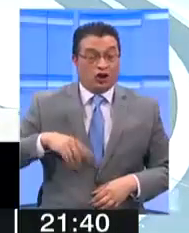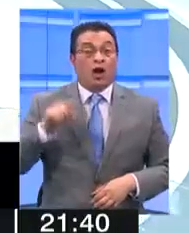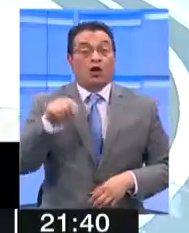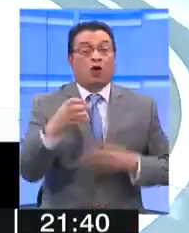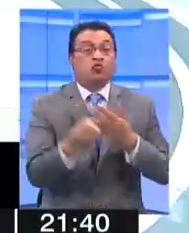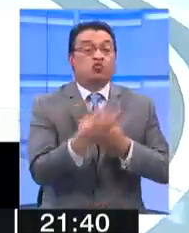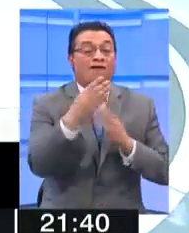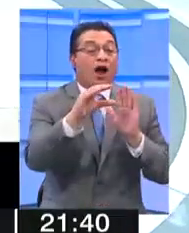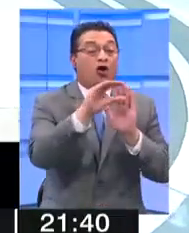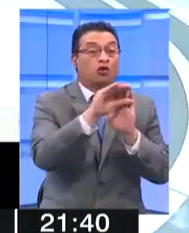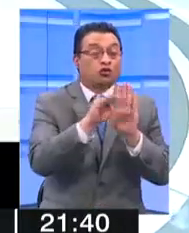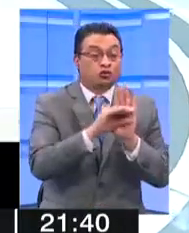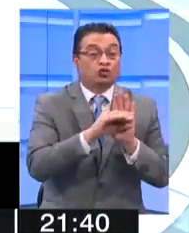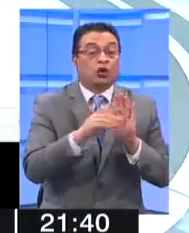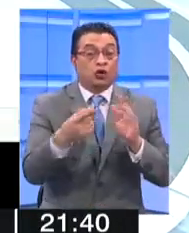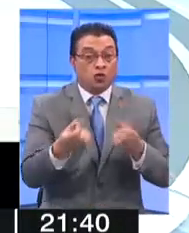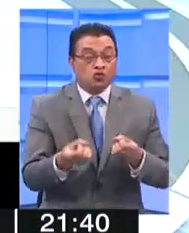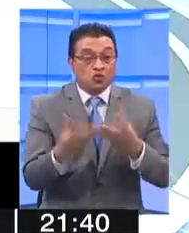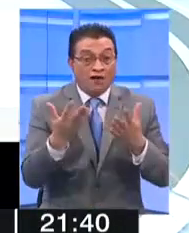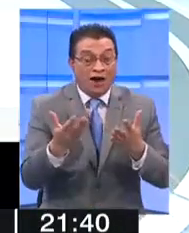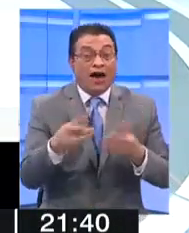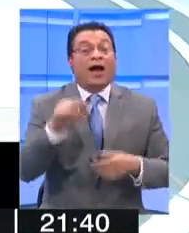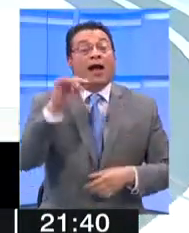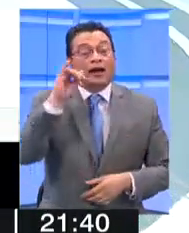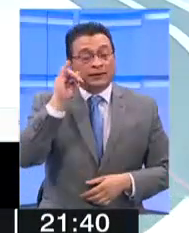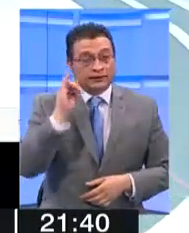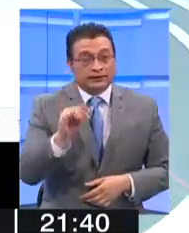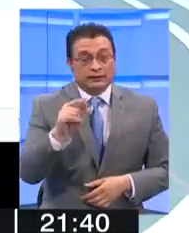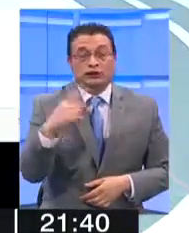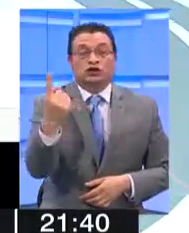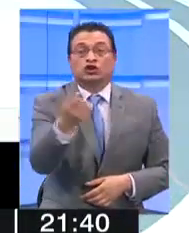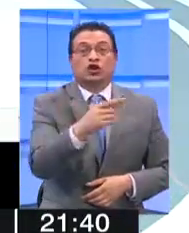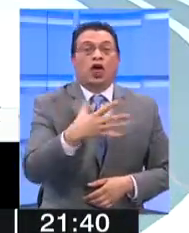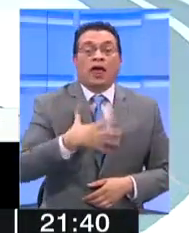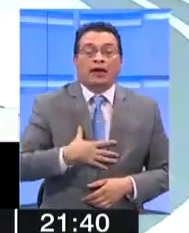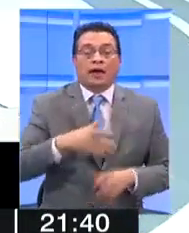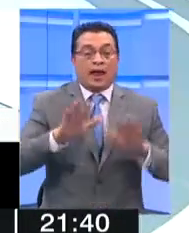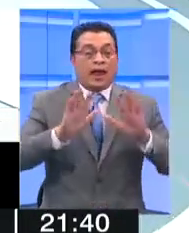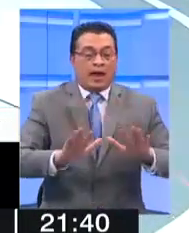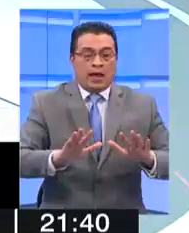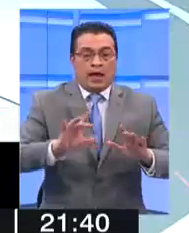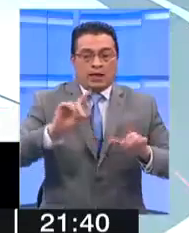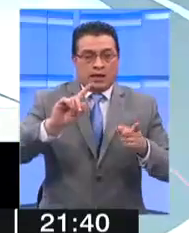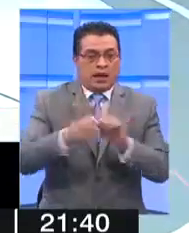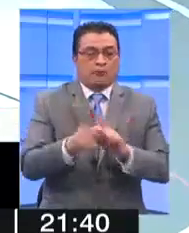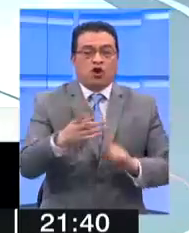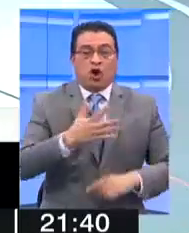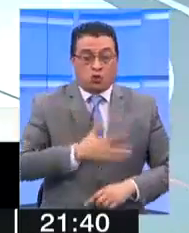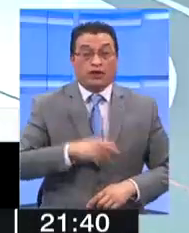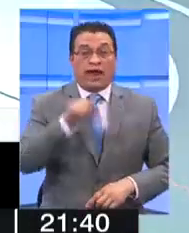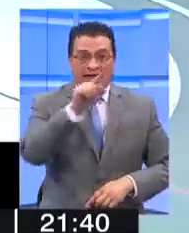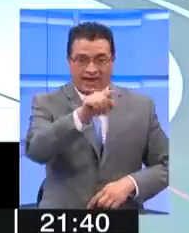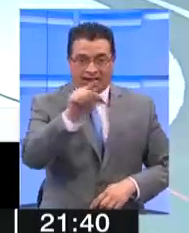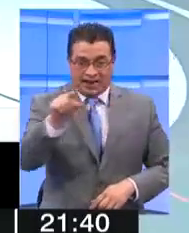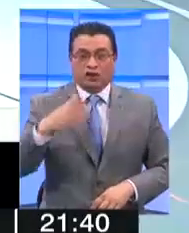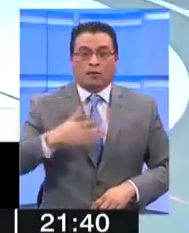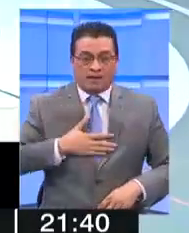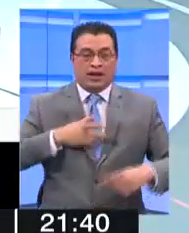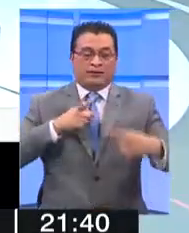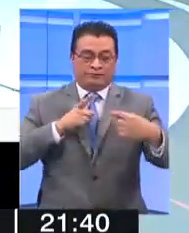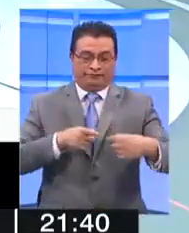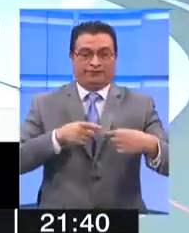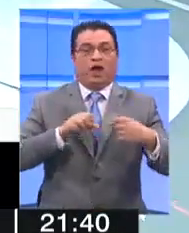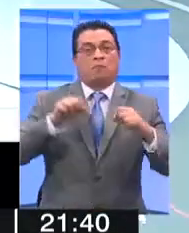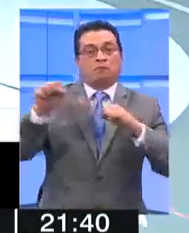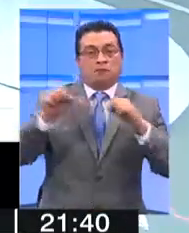nueva constitución a través de una asamblea constituyente. Los que tratan de mantener las cosas como están, para mí al menos son los adversarios políticos. Y